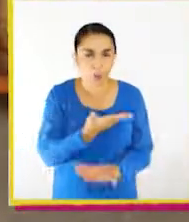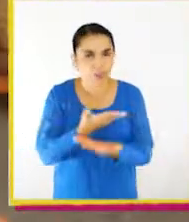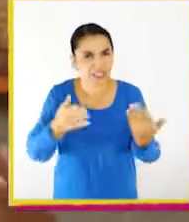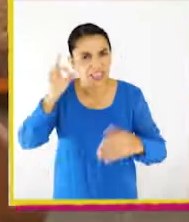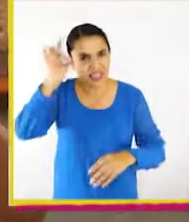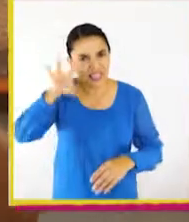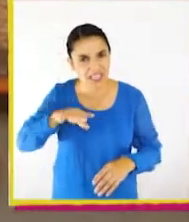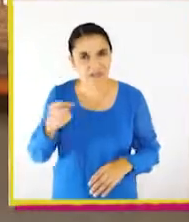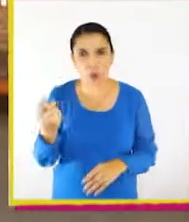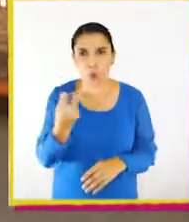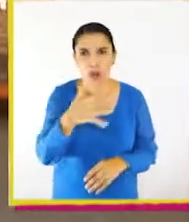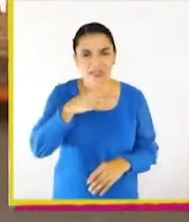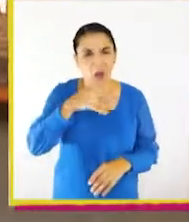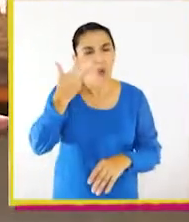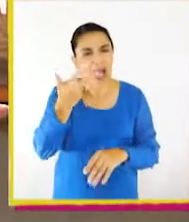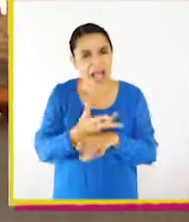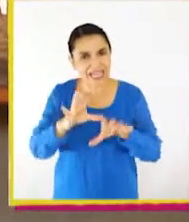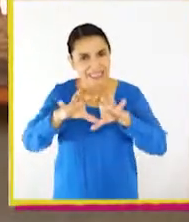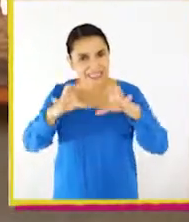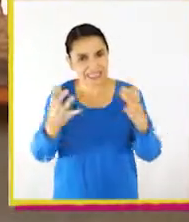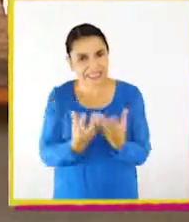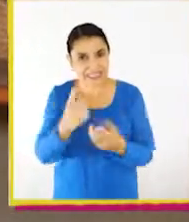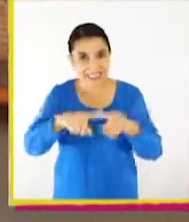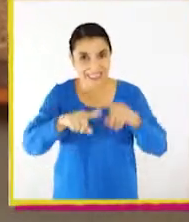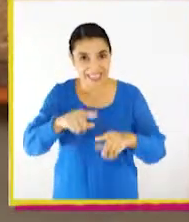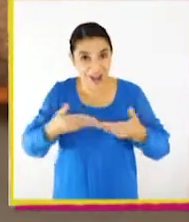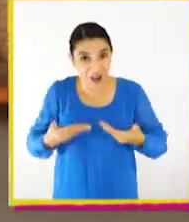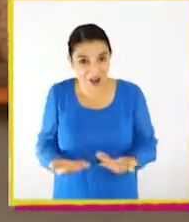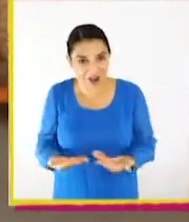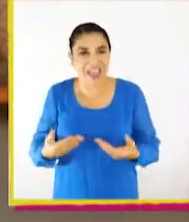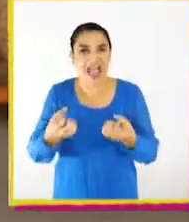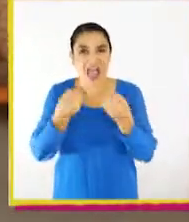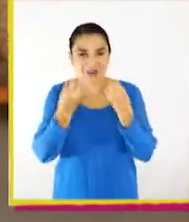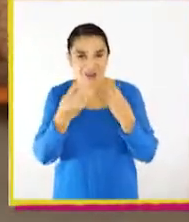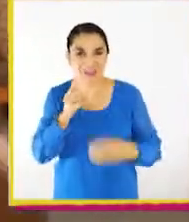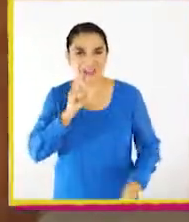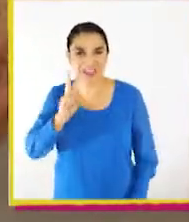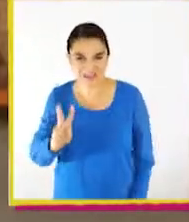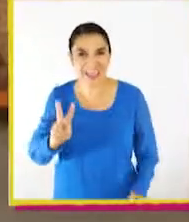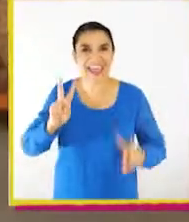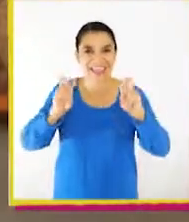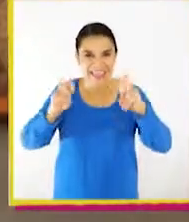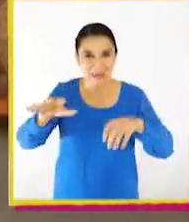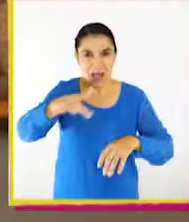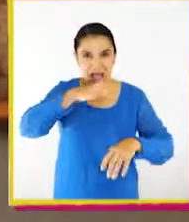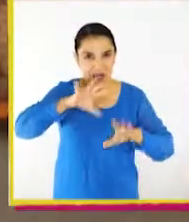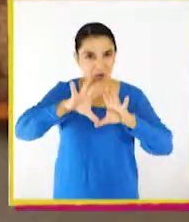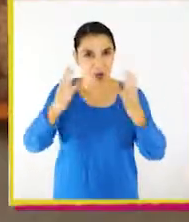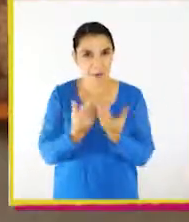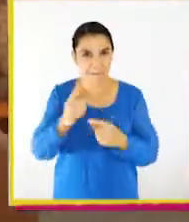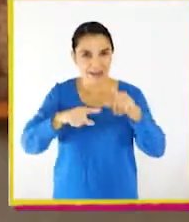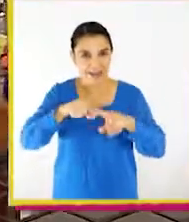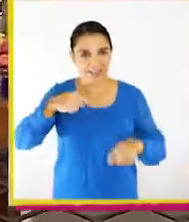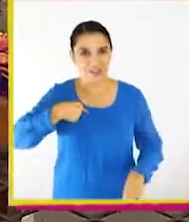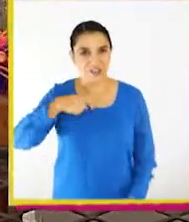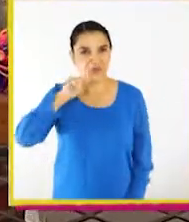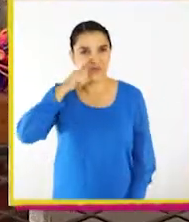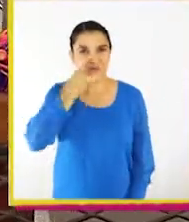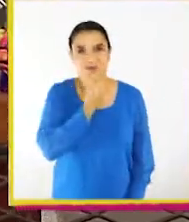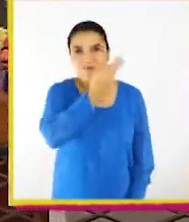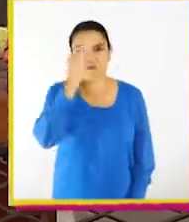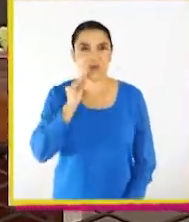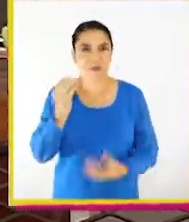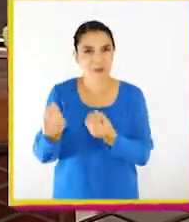saben cuánta agua habrá en la Tierra? Hoy, en Aprendo TV, hablaremos sobre el agua del planeta. Soy